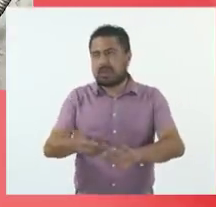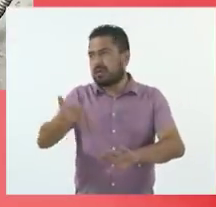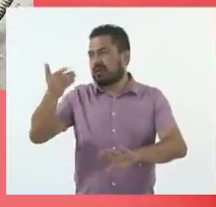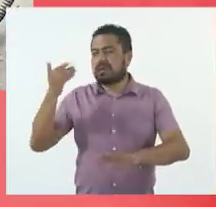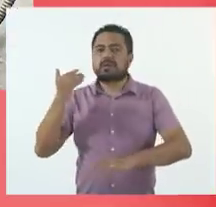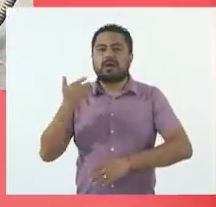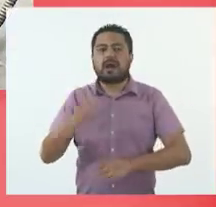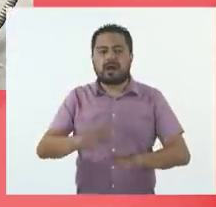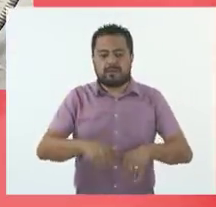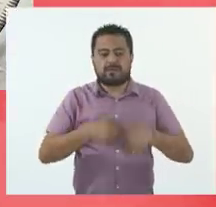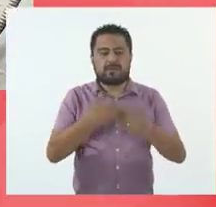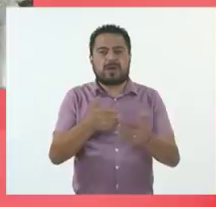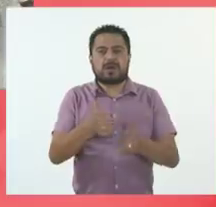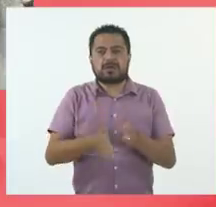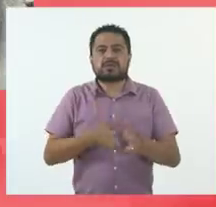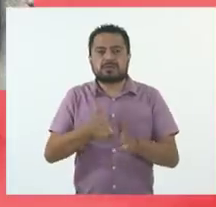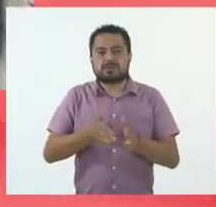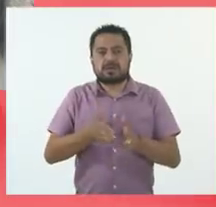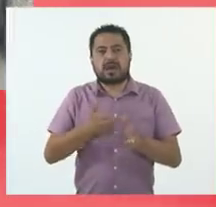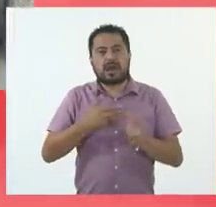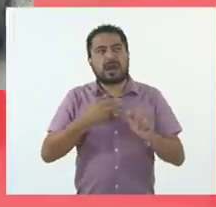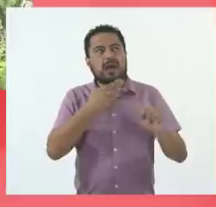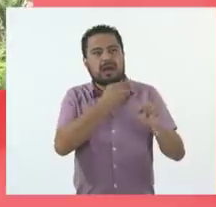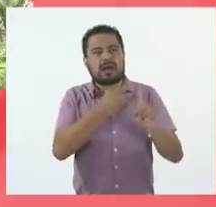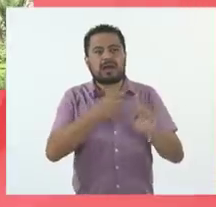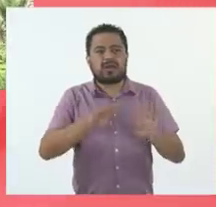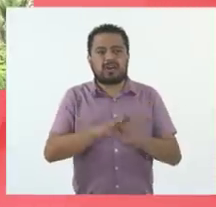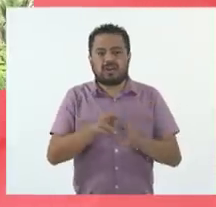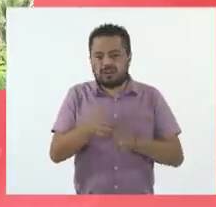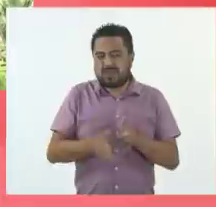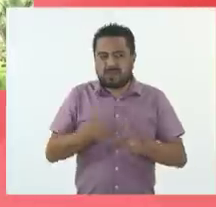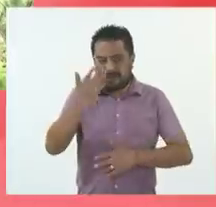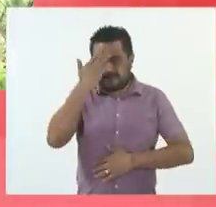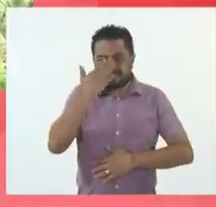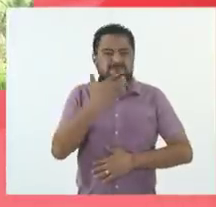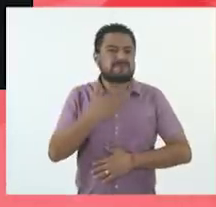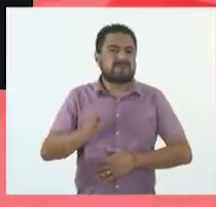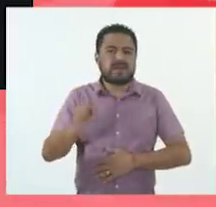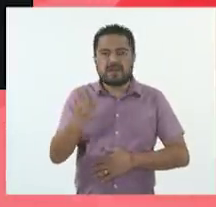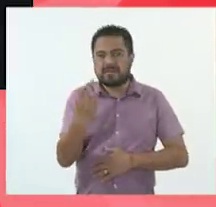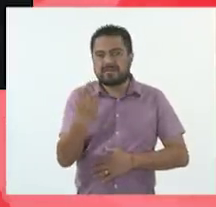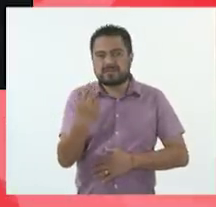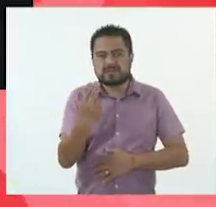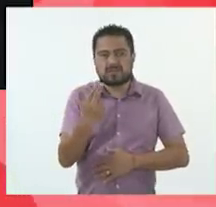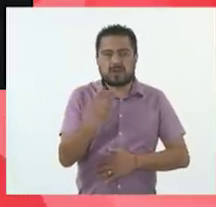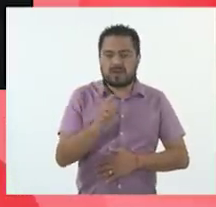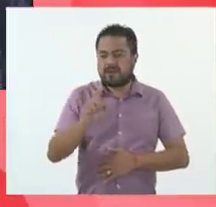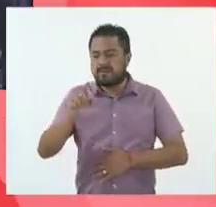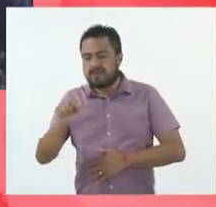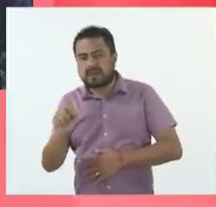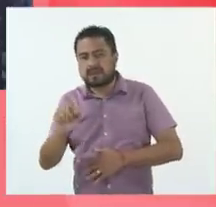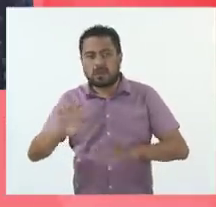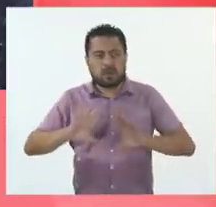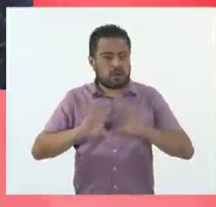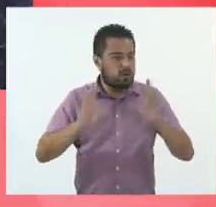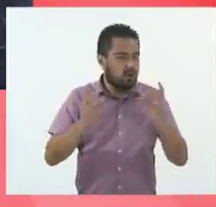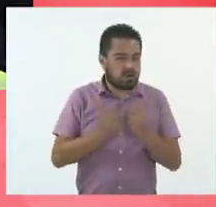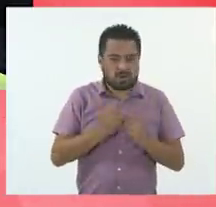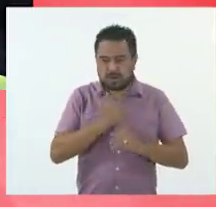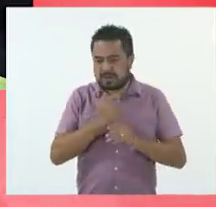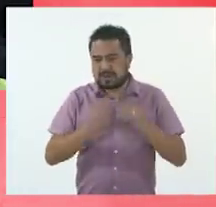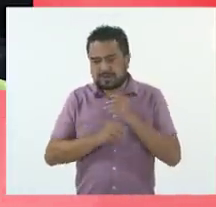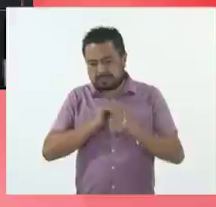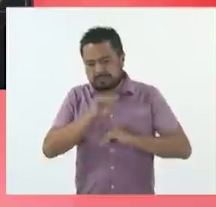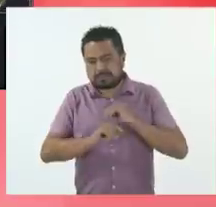Afuera de la estación se conserva un ejemplar de locomotora, la famosa 2520, con todos sus elementos